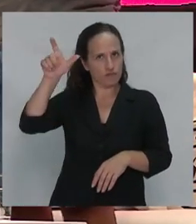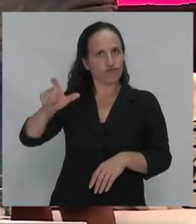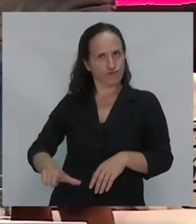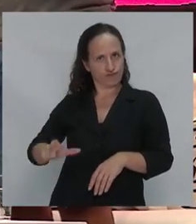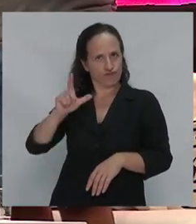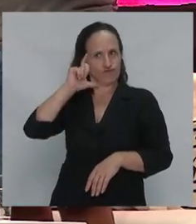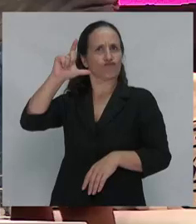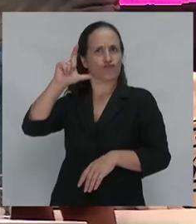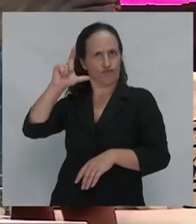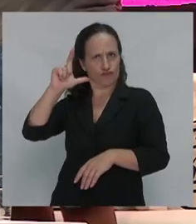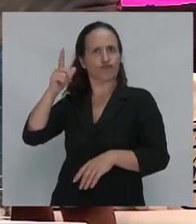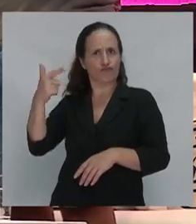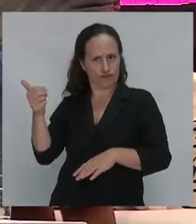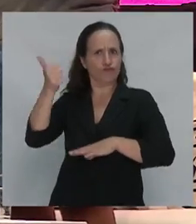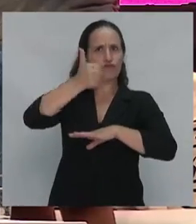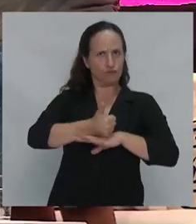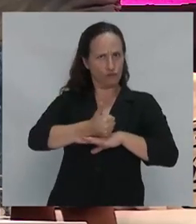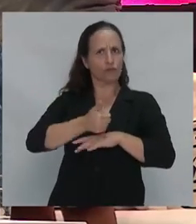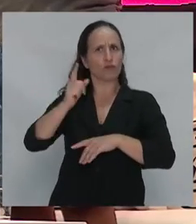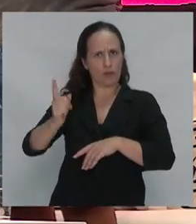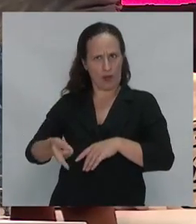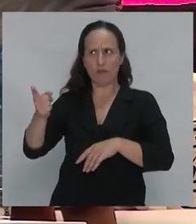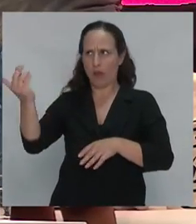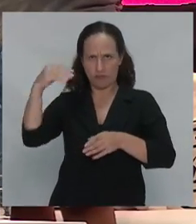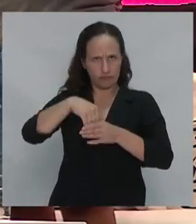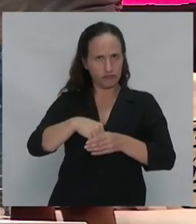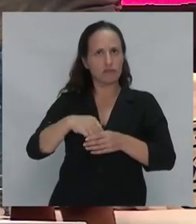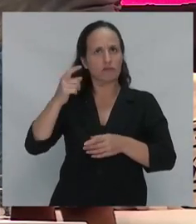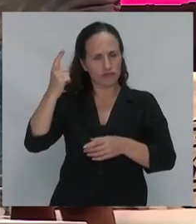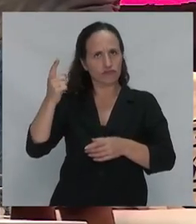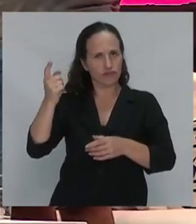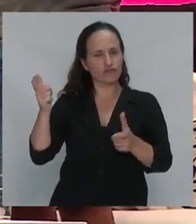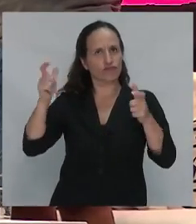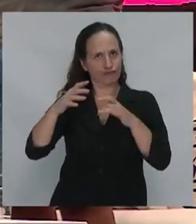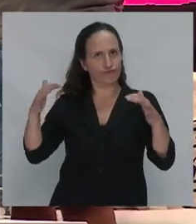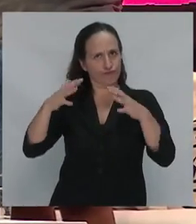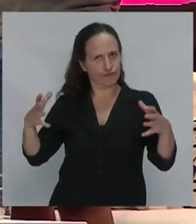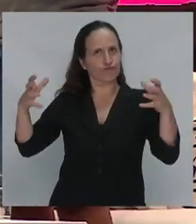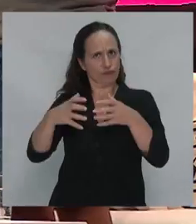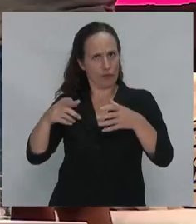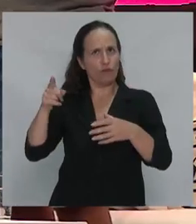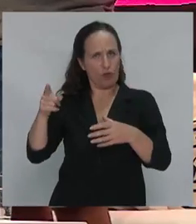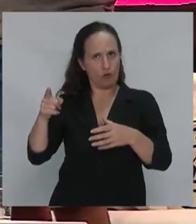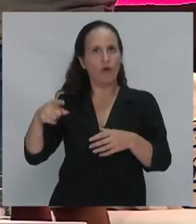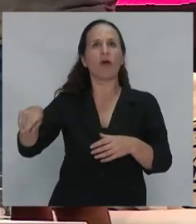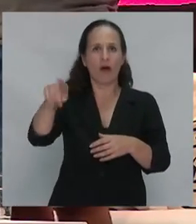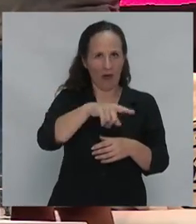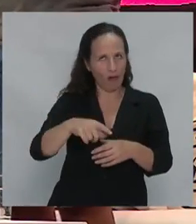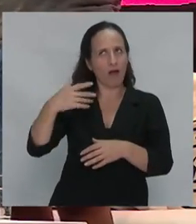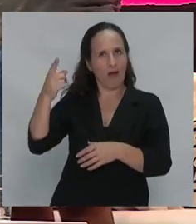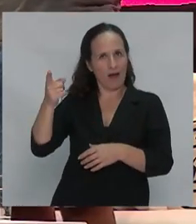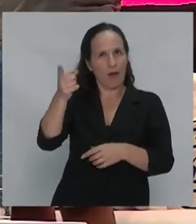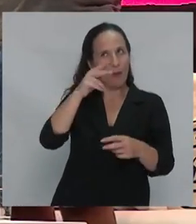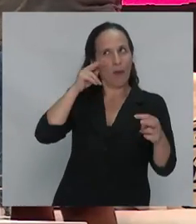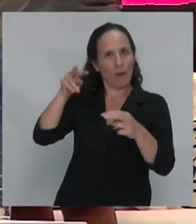que estaba participando del foro mundial del pensamiento crítico pero a ustedes se van a convencer que mariah es un